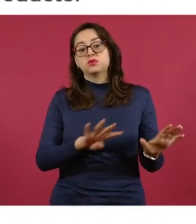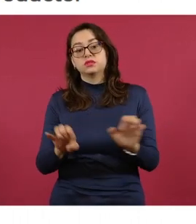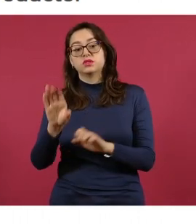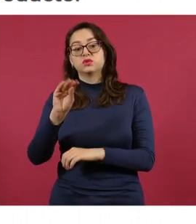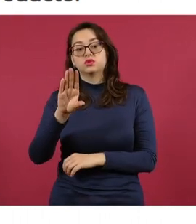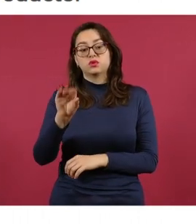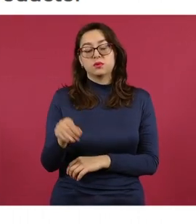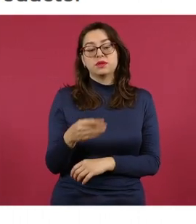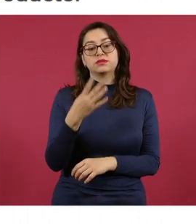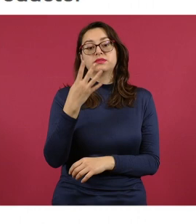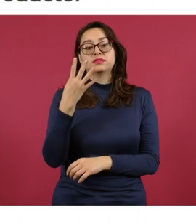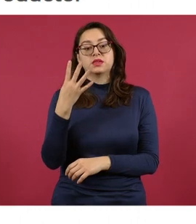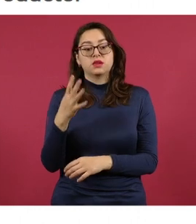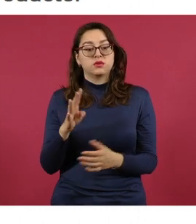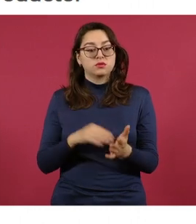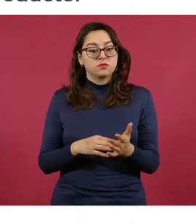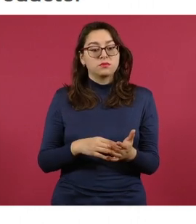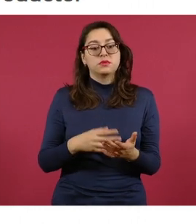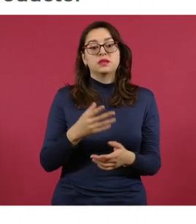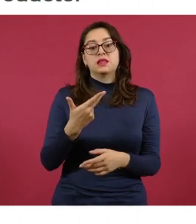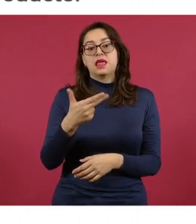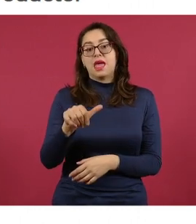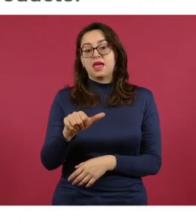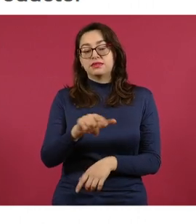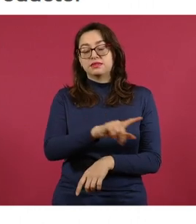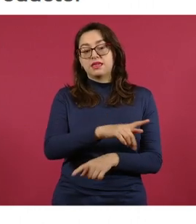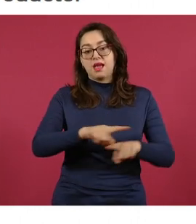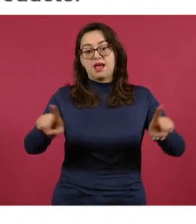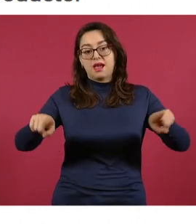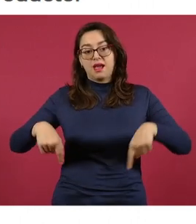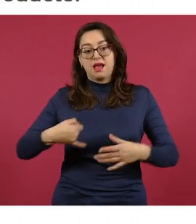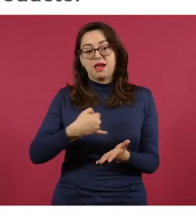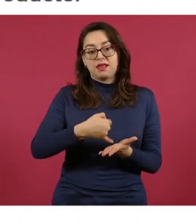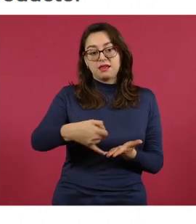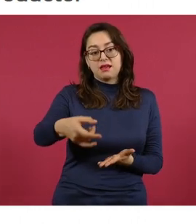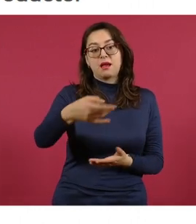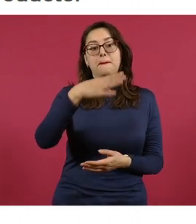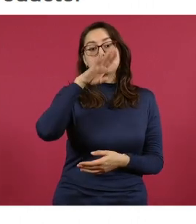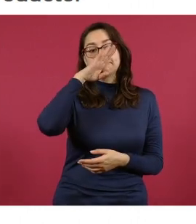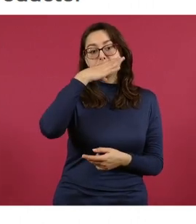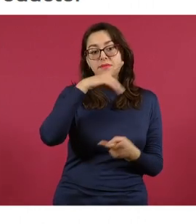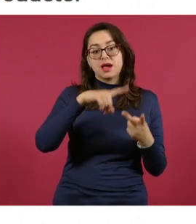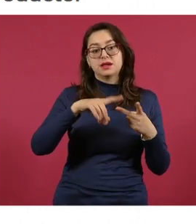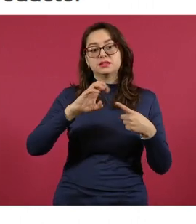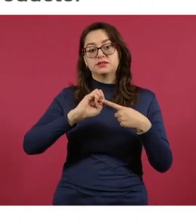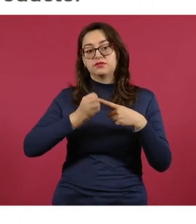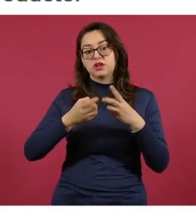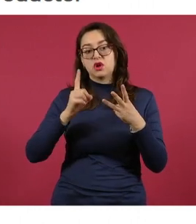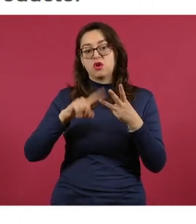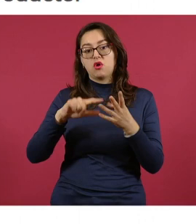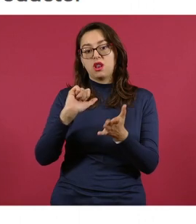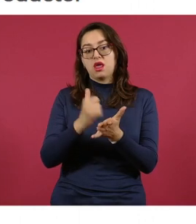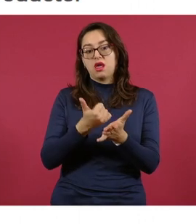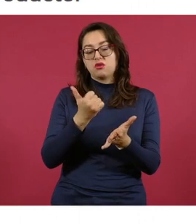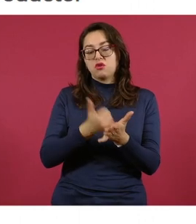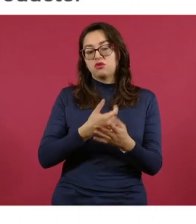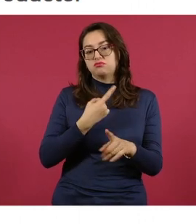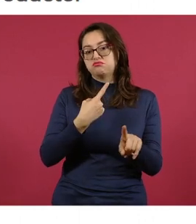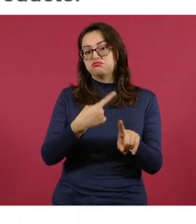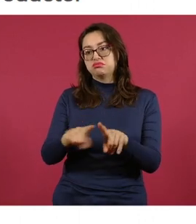2.995.094 hectáreas de cultivos básicos, principalmente maíz, frijol, arroz, entre otros